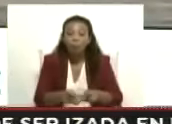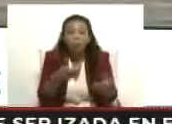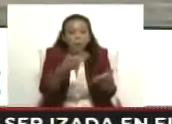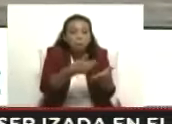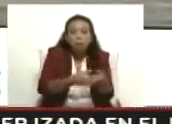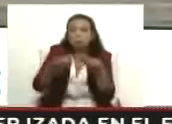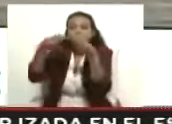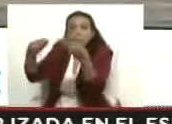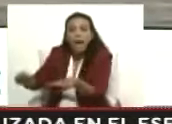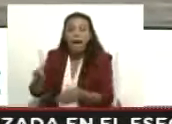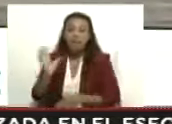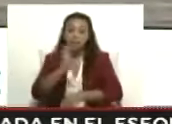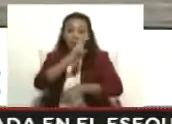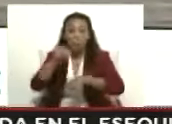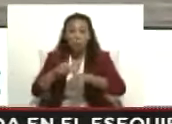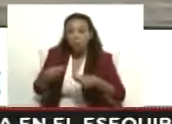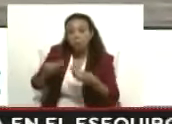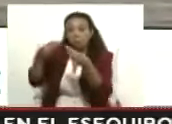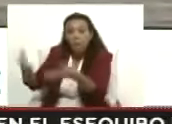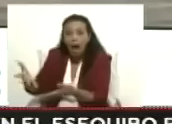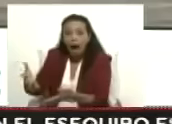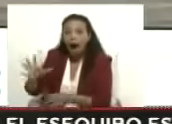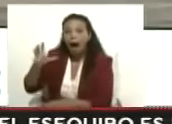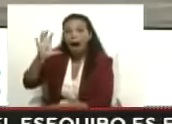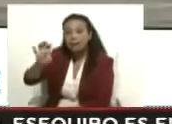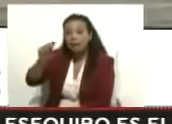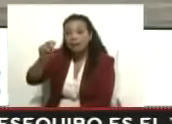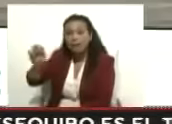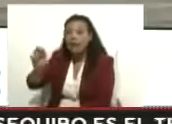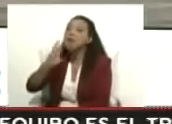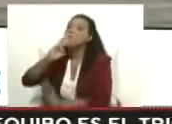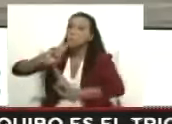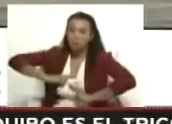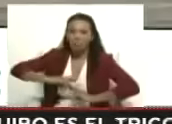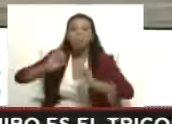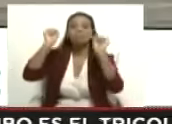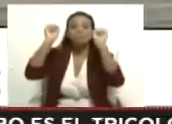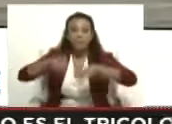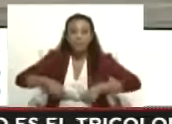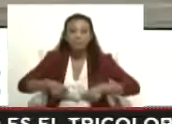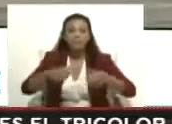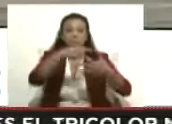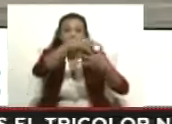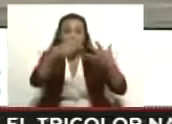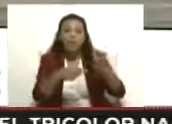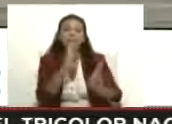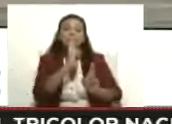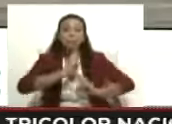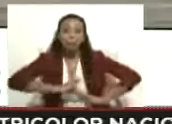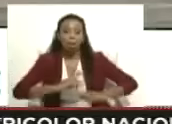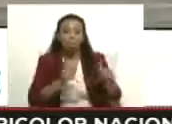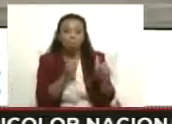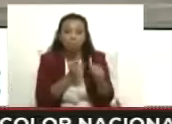le formuló al pueblo venezolano, obteniendo el siguiente resultado.